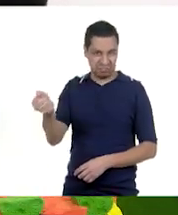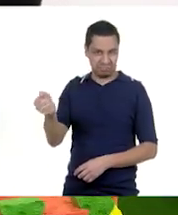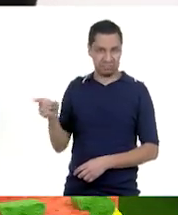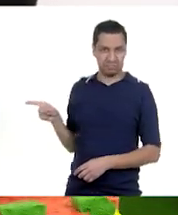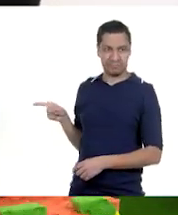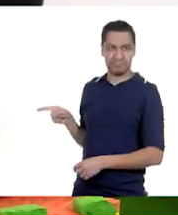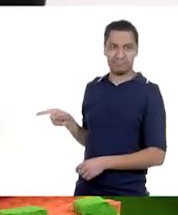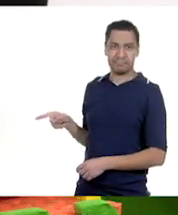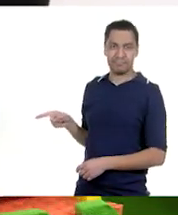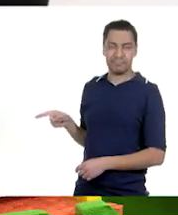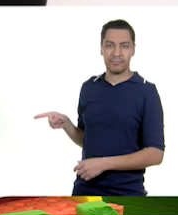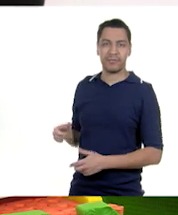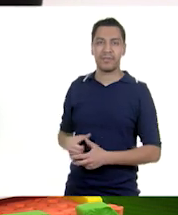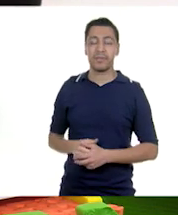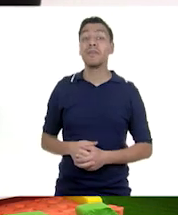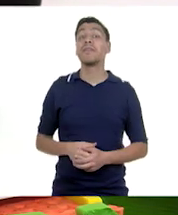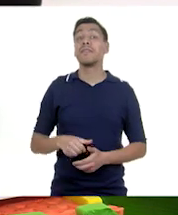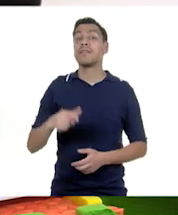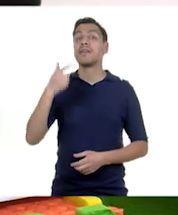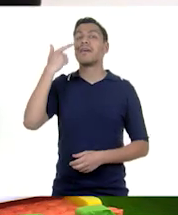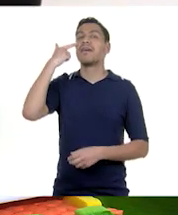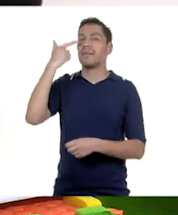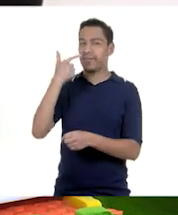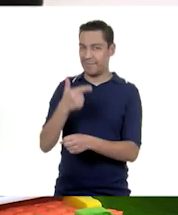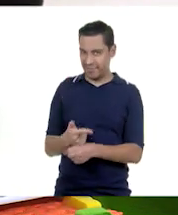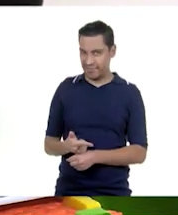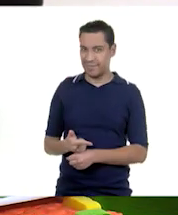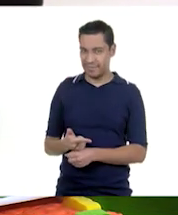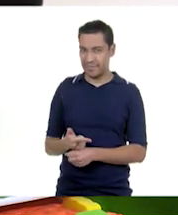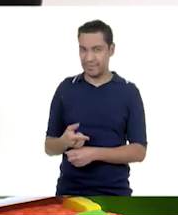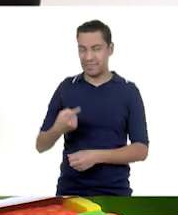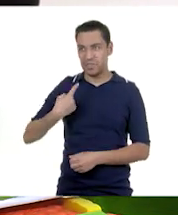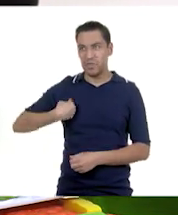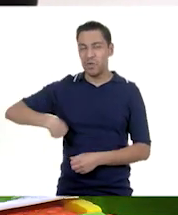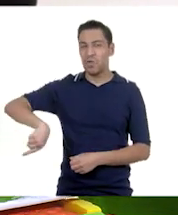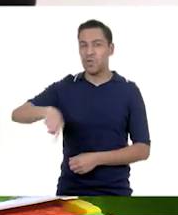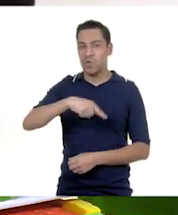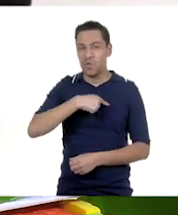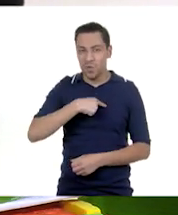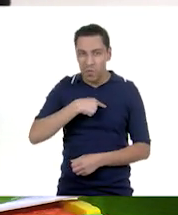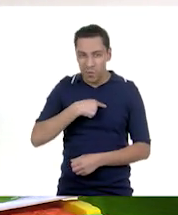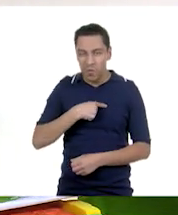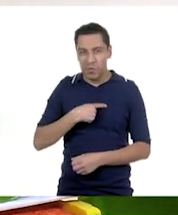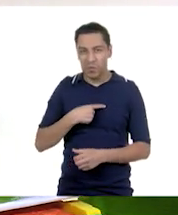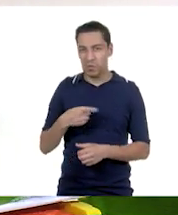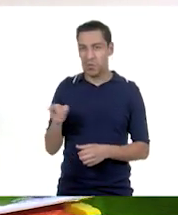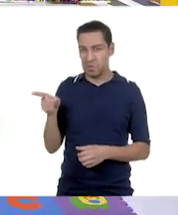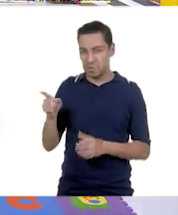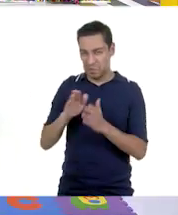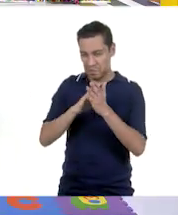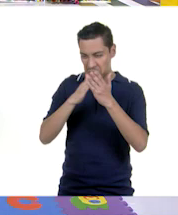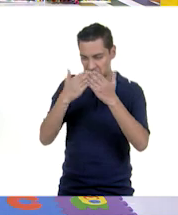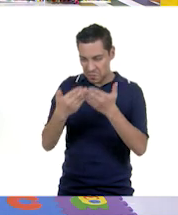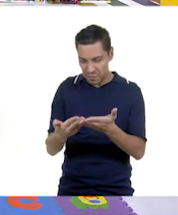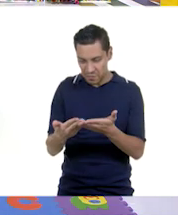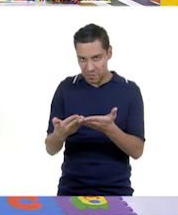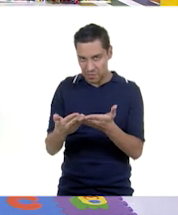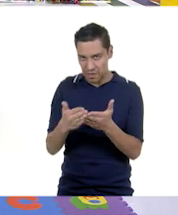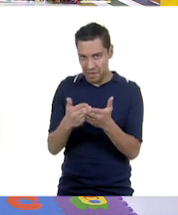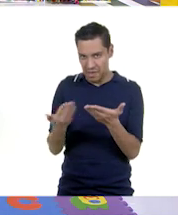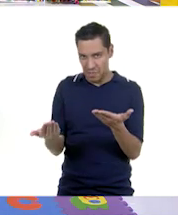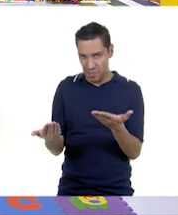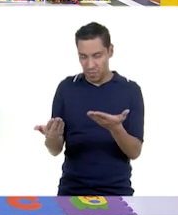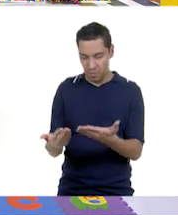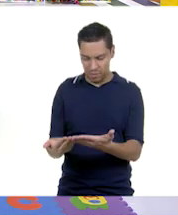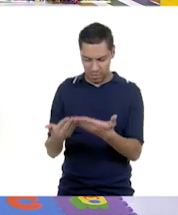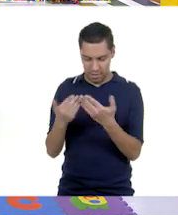maestra? De que cada cubo que tenemos como base de estos libros que hacen que aparezca así